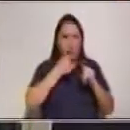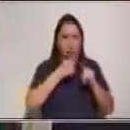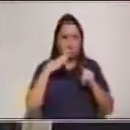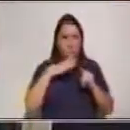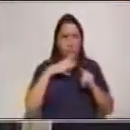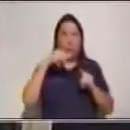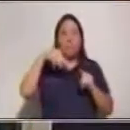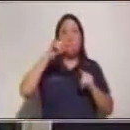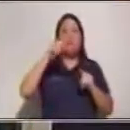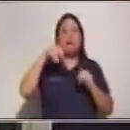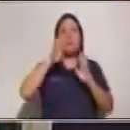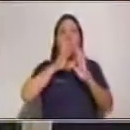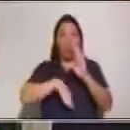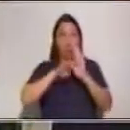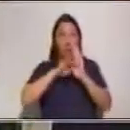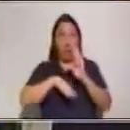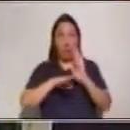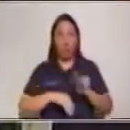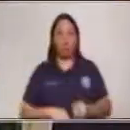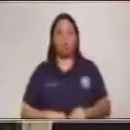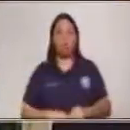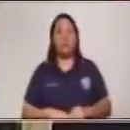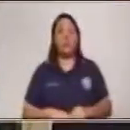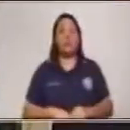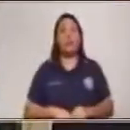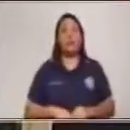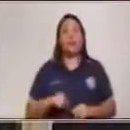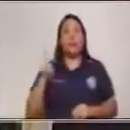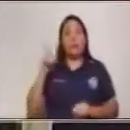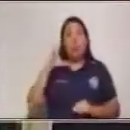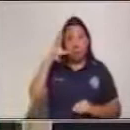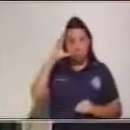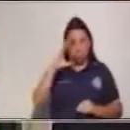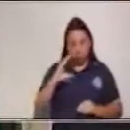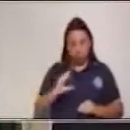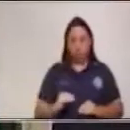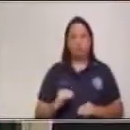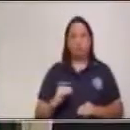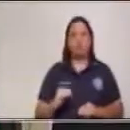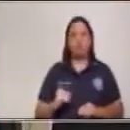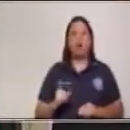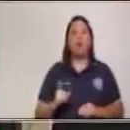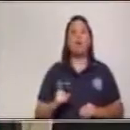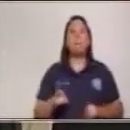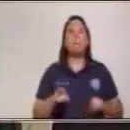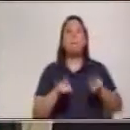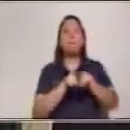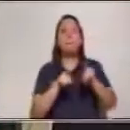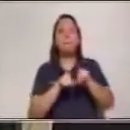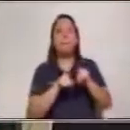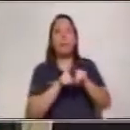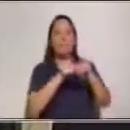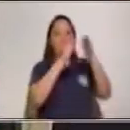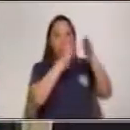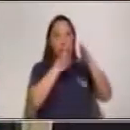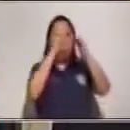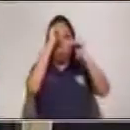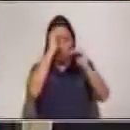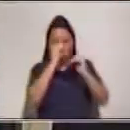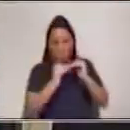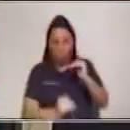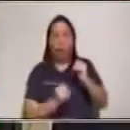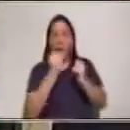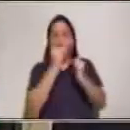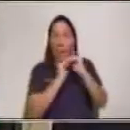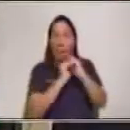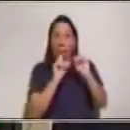mínimo común múltiplo, debíamos reducir en factores primos ambas columnas hasta que